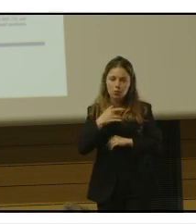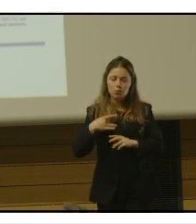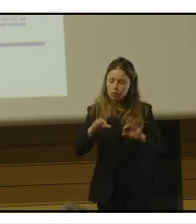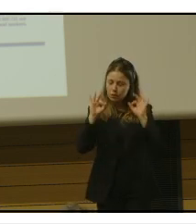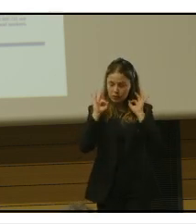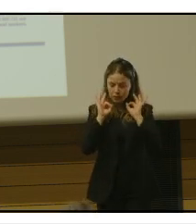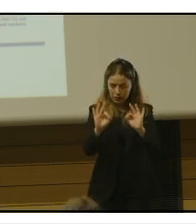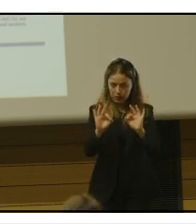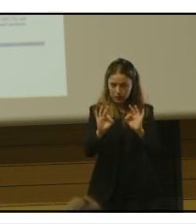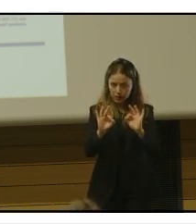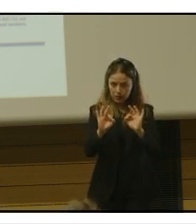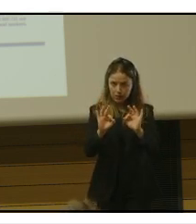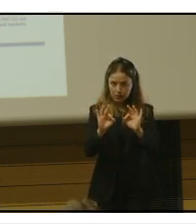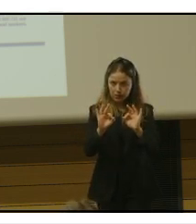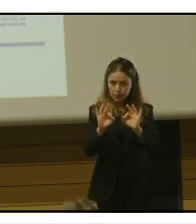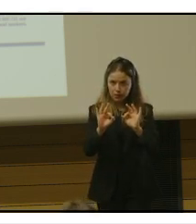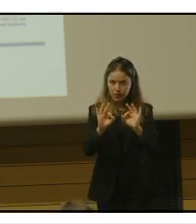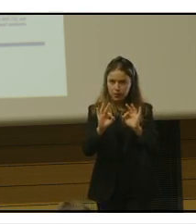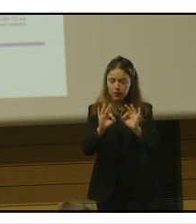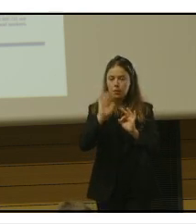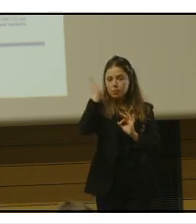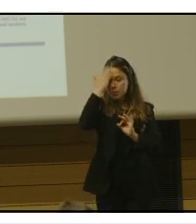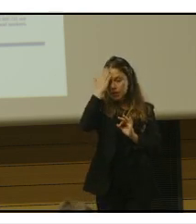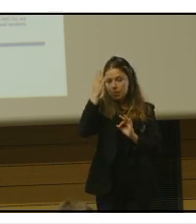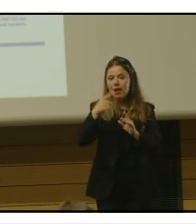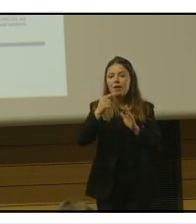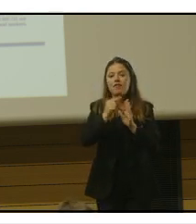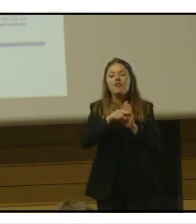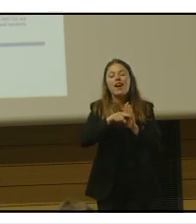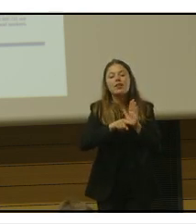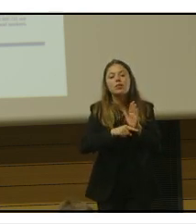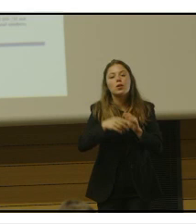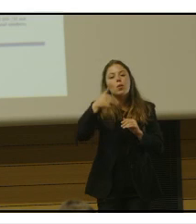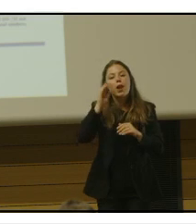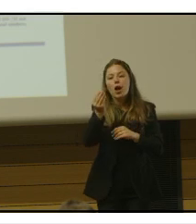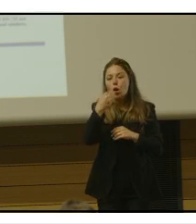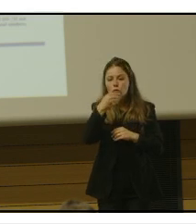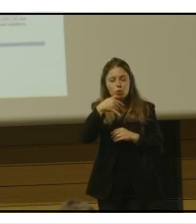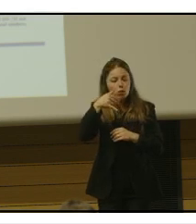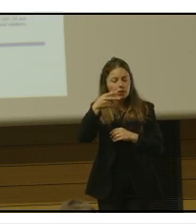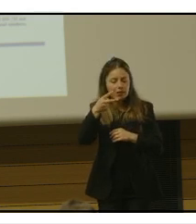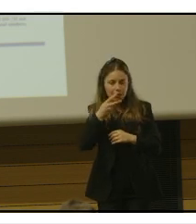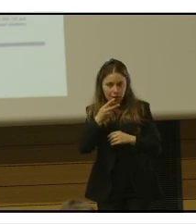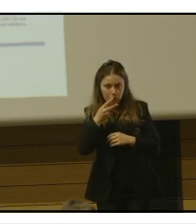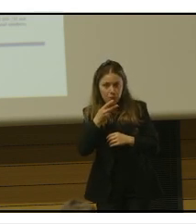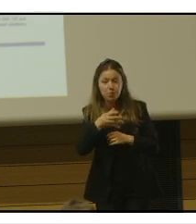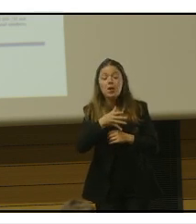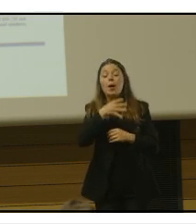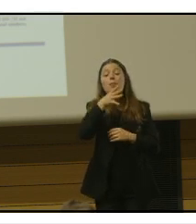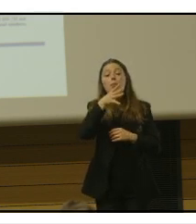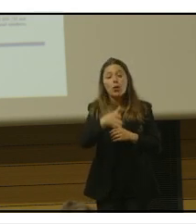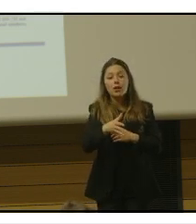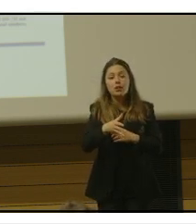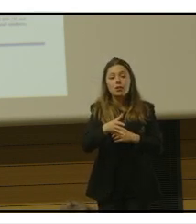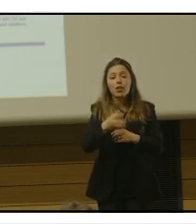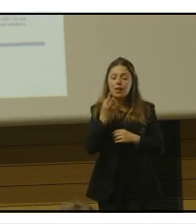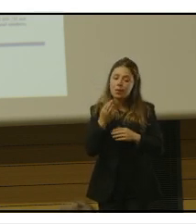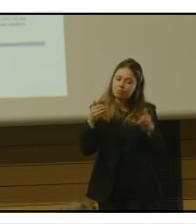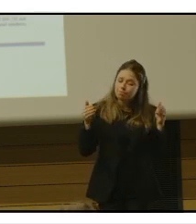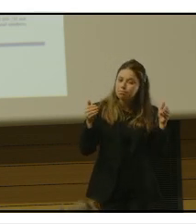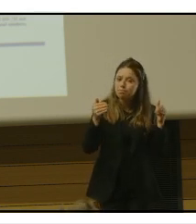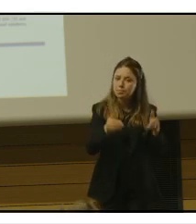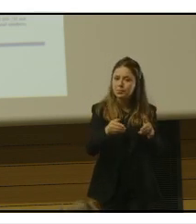sí hay que tener muy claro es que el principal factor de riesgo de cáncer de pulmón es el consumo de tabaco, y entonces es sobre lo que se debe incidir